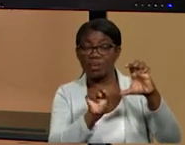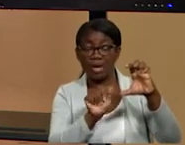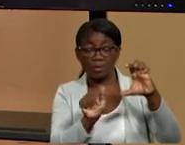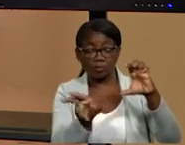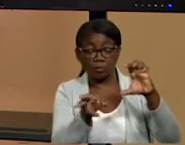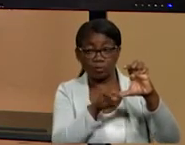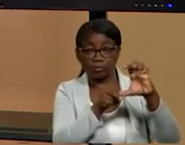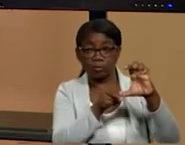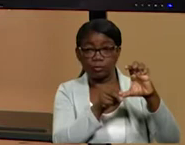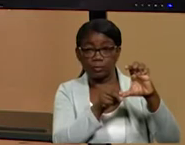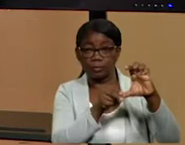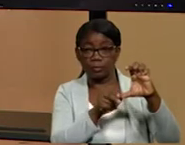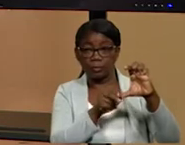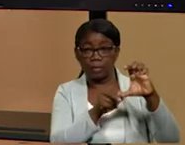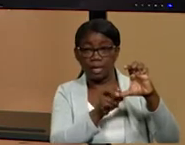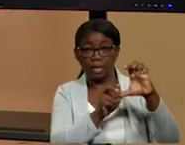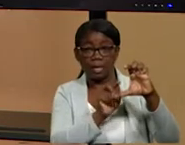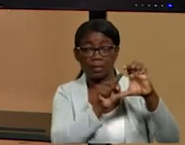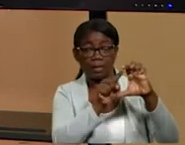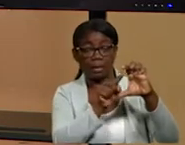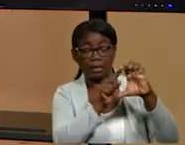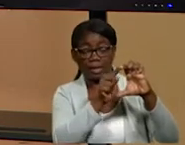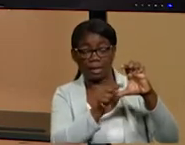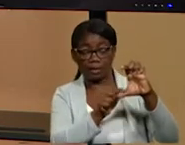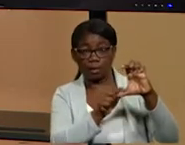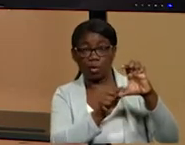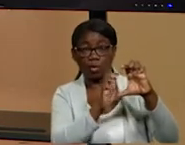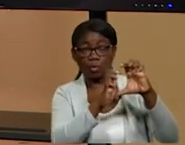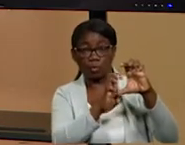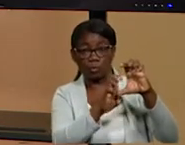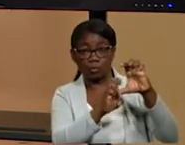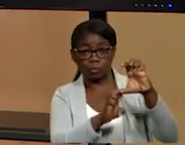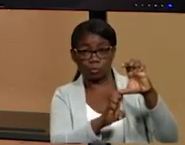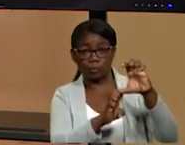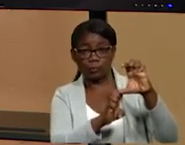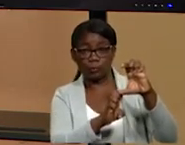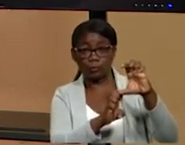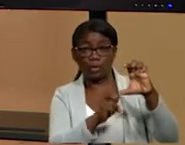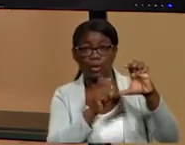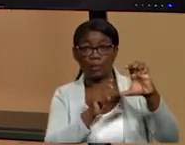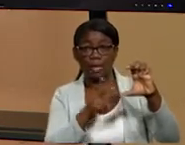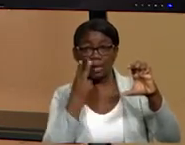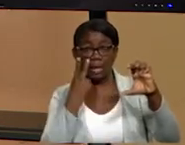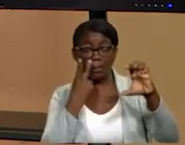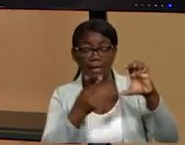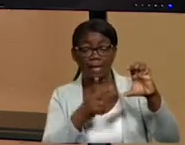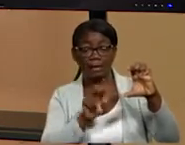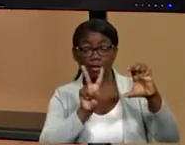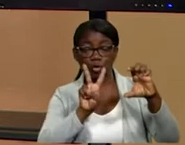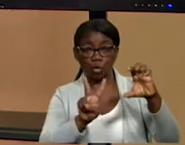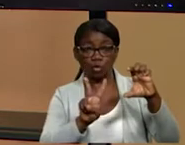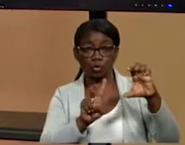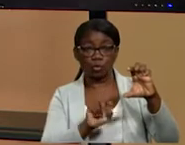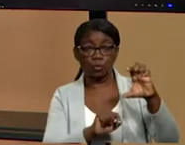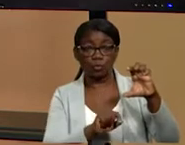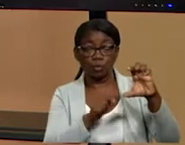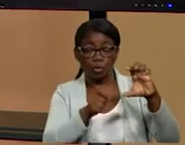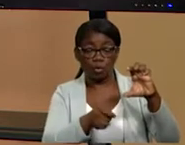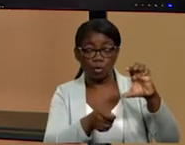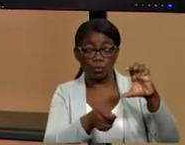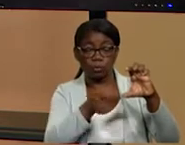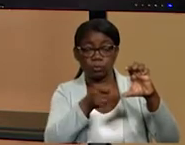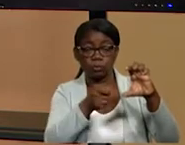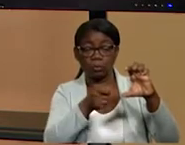energizar, el imán atrae ese inducido y aquí ustedes encuentran dos switches, que uno es normalmente abierto y